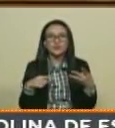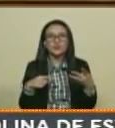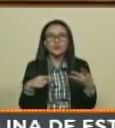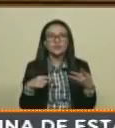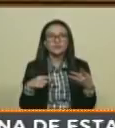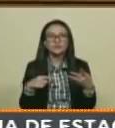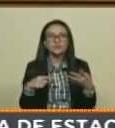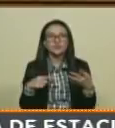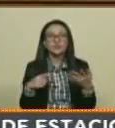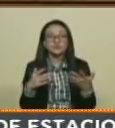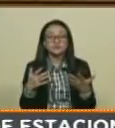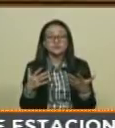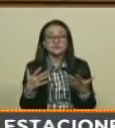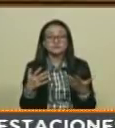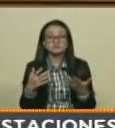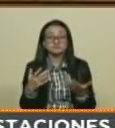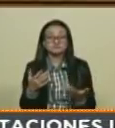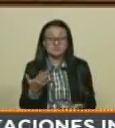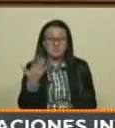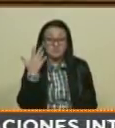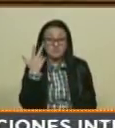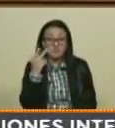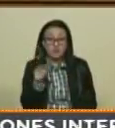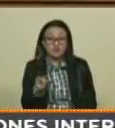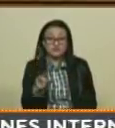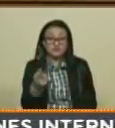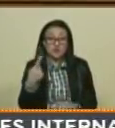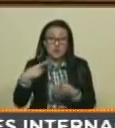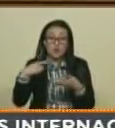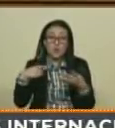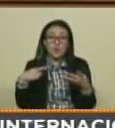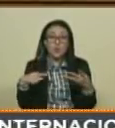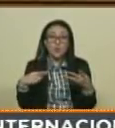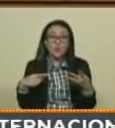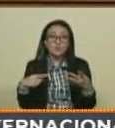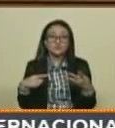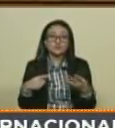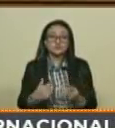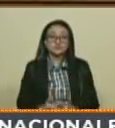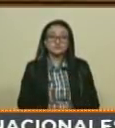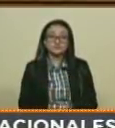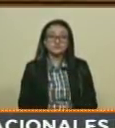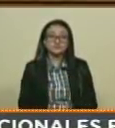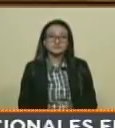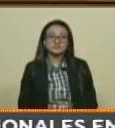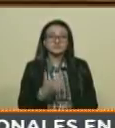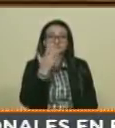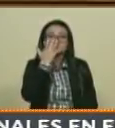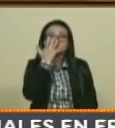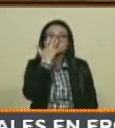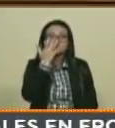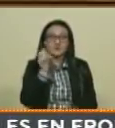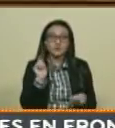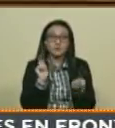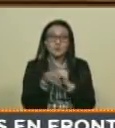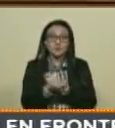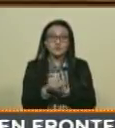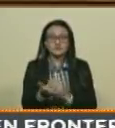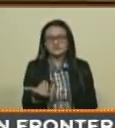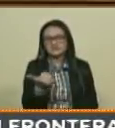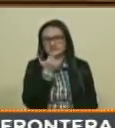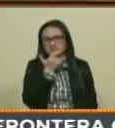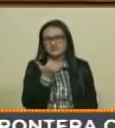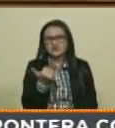al tristemente célebre por esta razón, entre otras, Bernard Mommer. Estas modificaciones que causaron un grave daño al